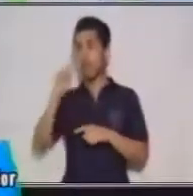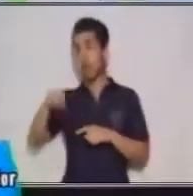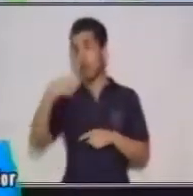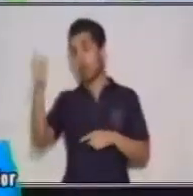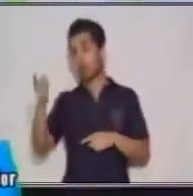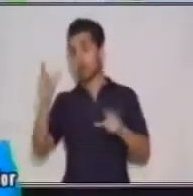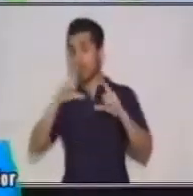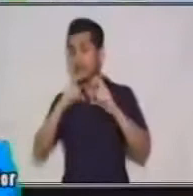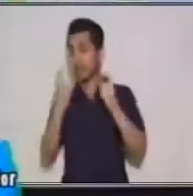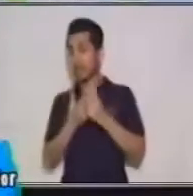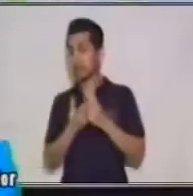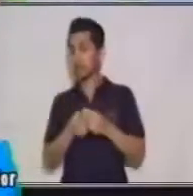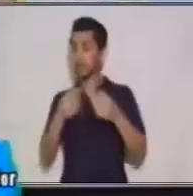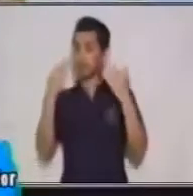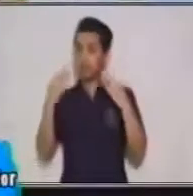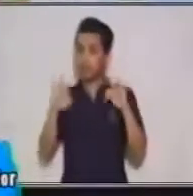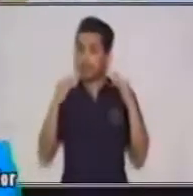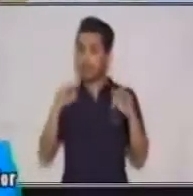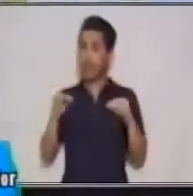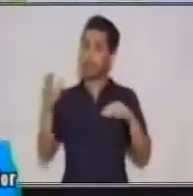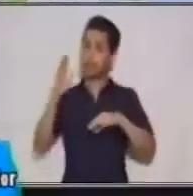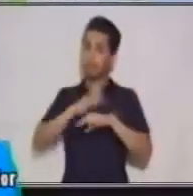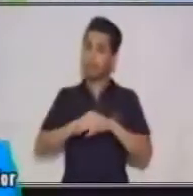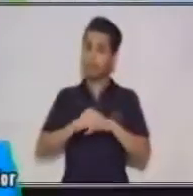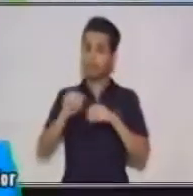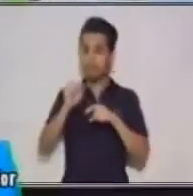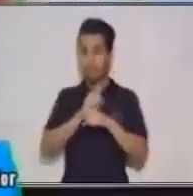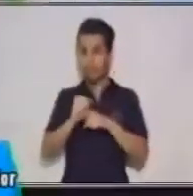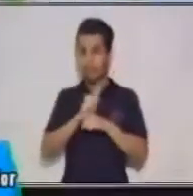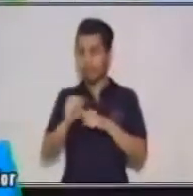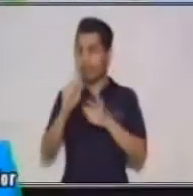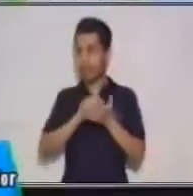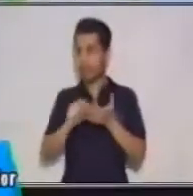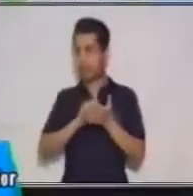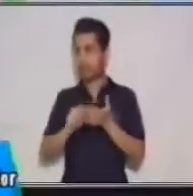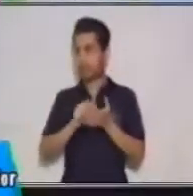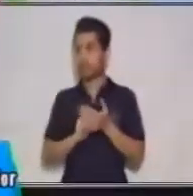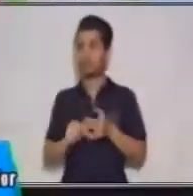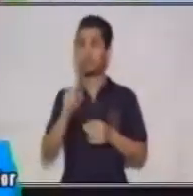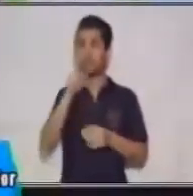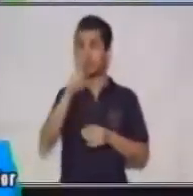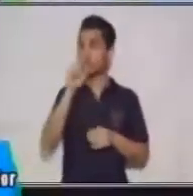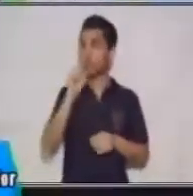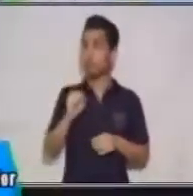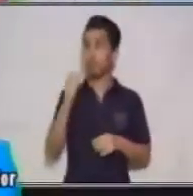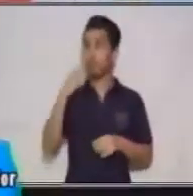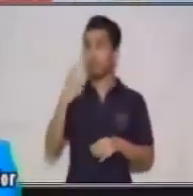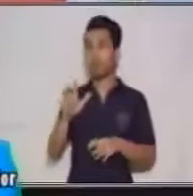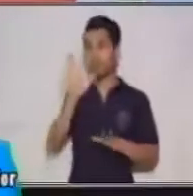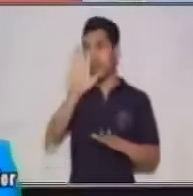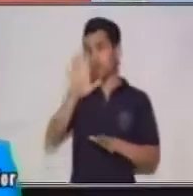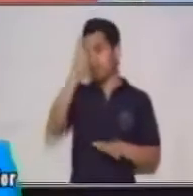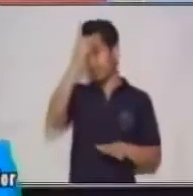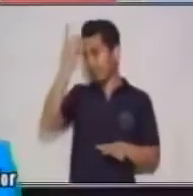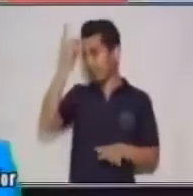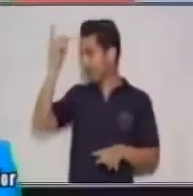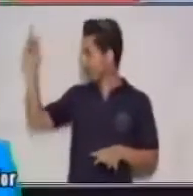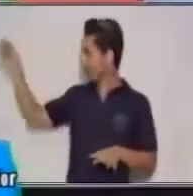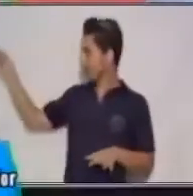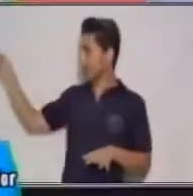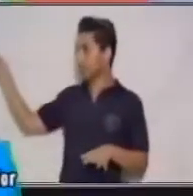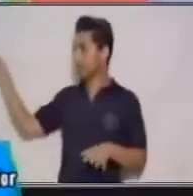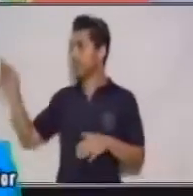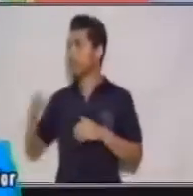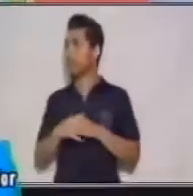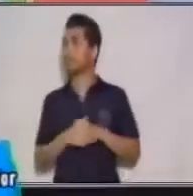a tratar de ejercitar más acerca de esto. Quiero invitarte a que te quede de tarea esta hoja de